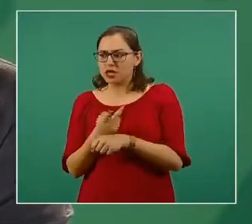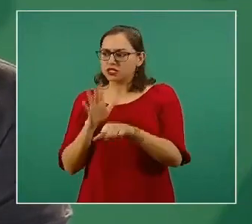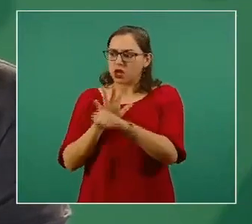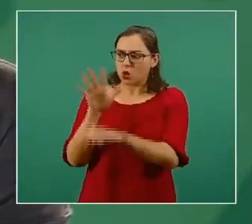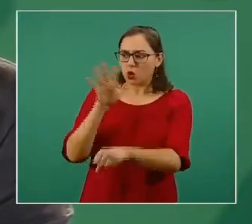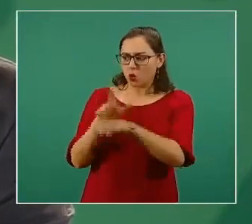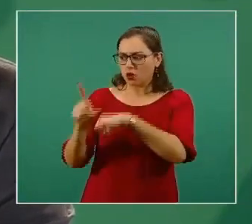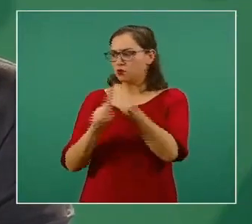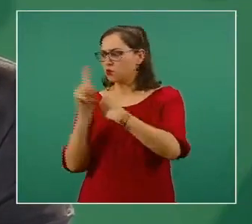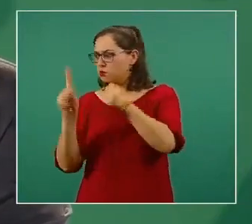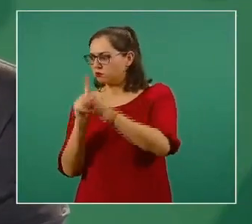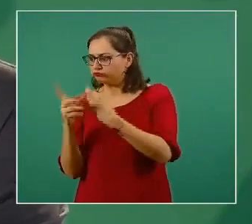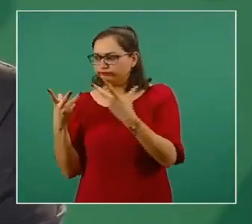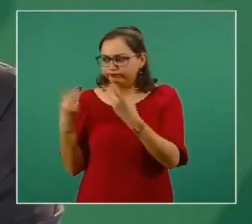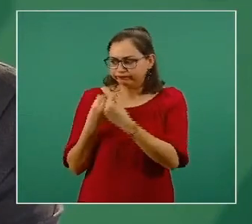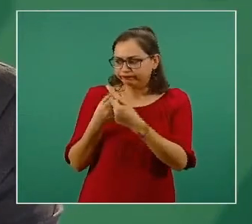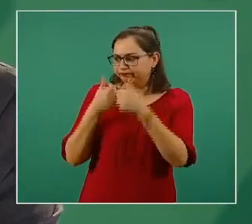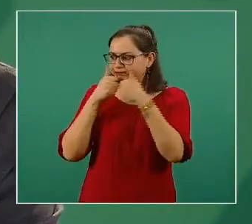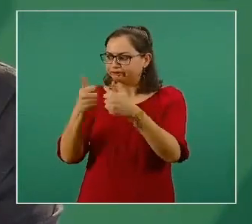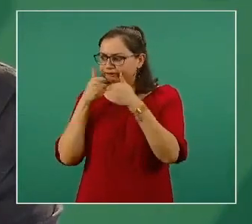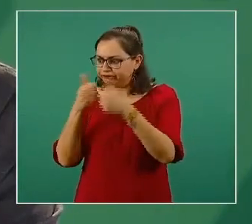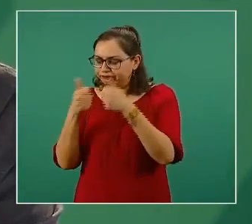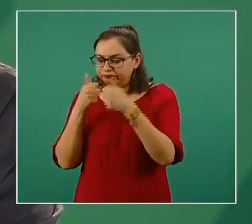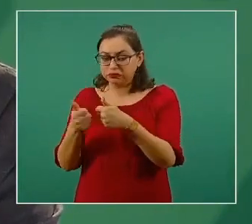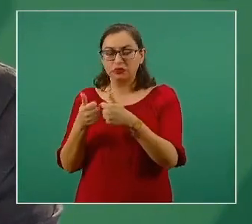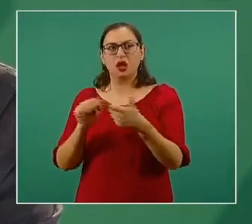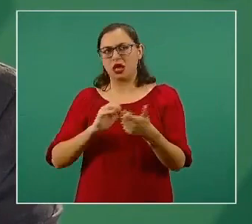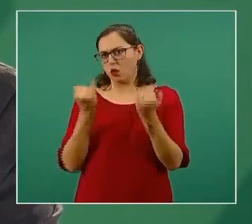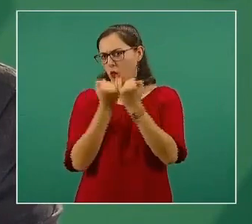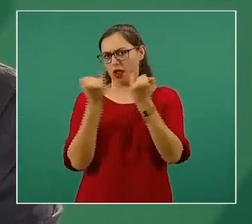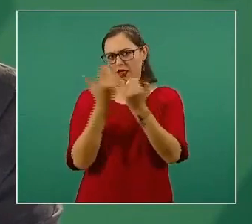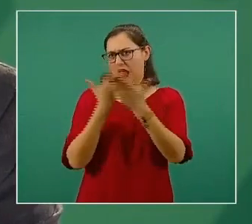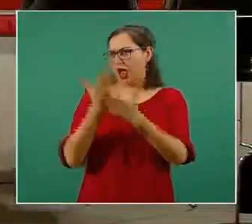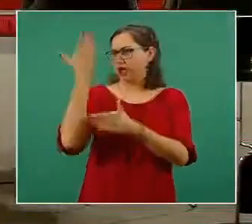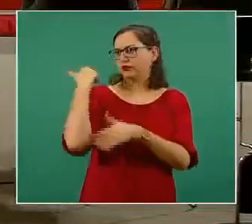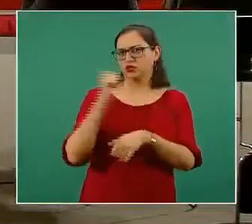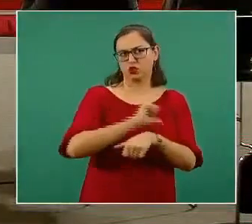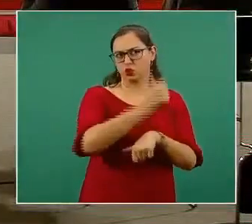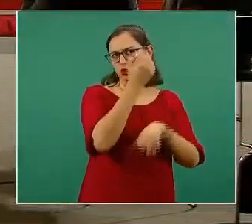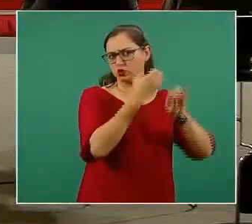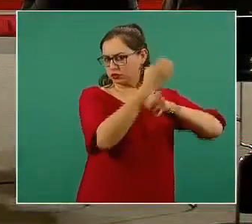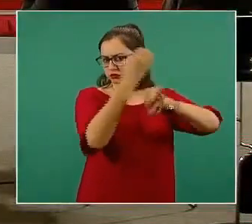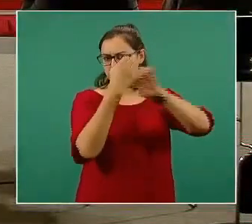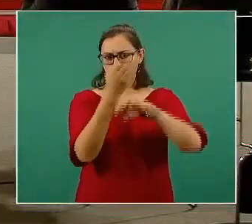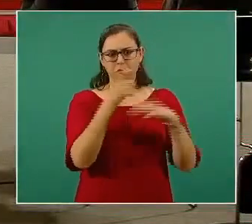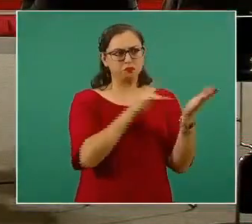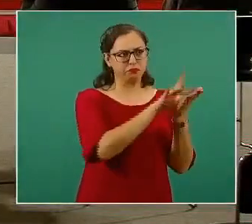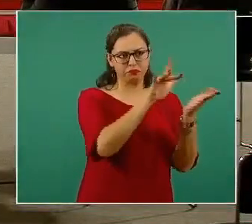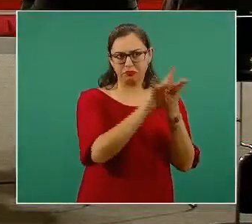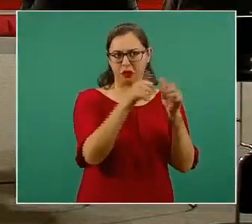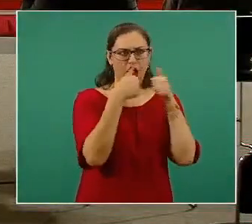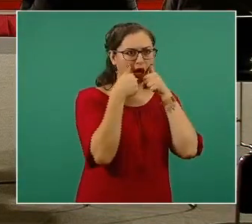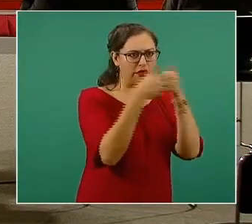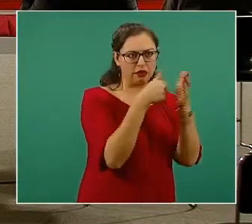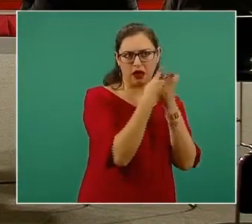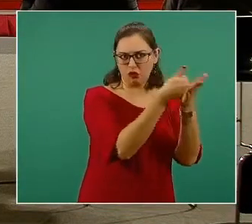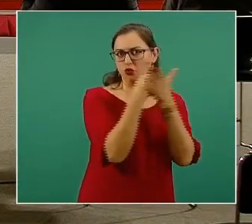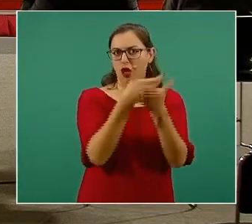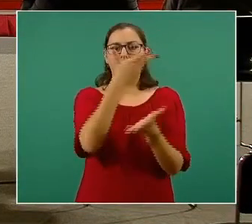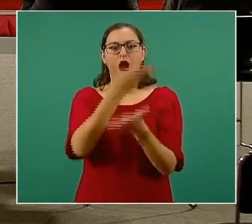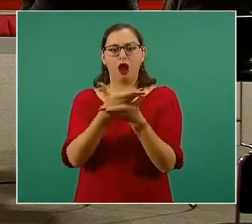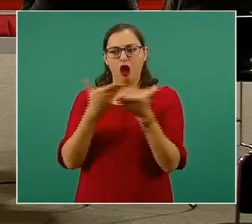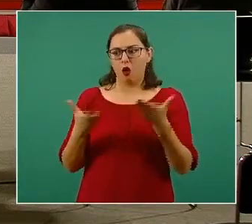tener esta tendencia al aumento de casos, para dar la asesoría técnica correspondiente